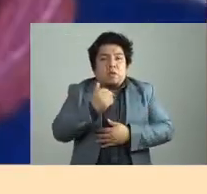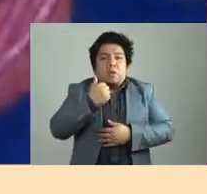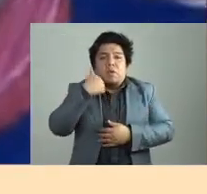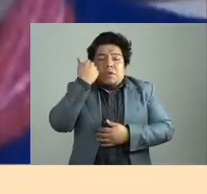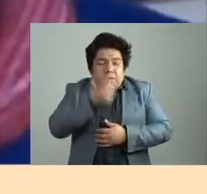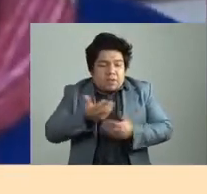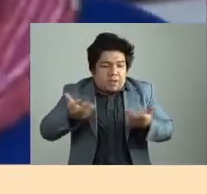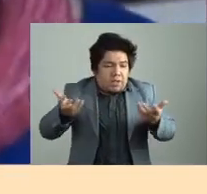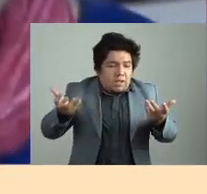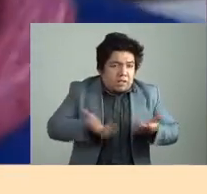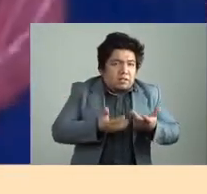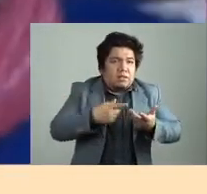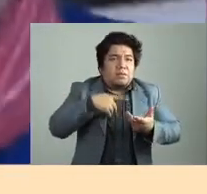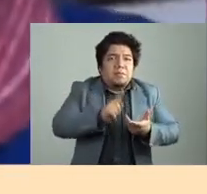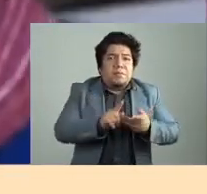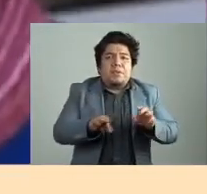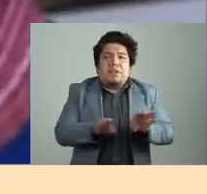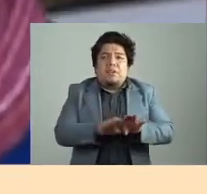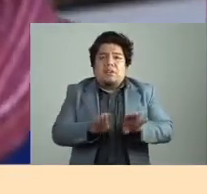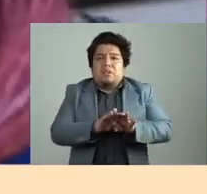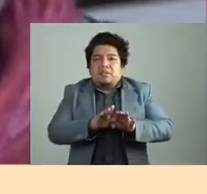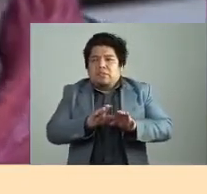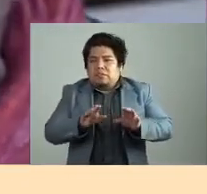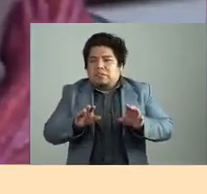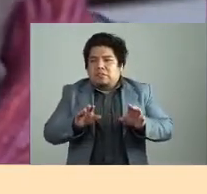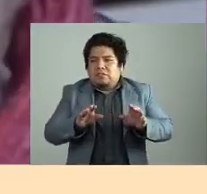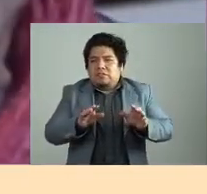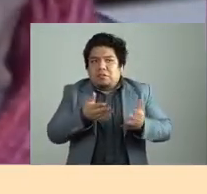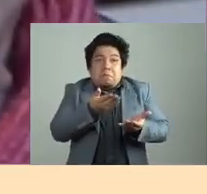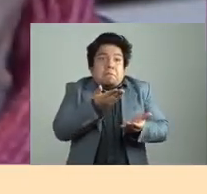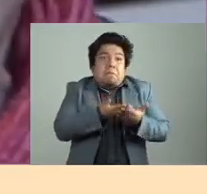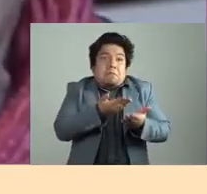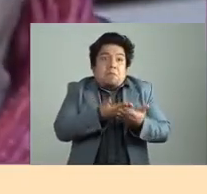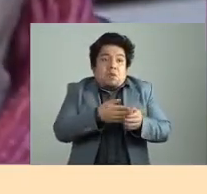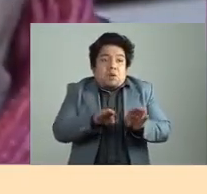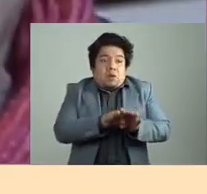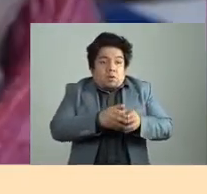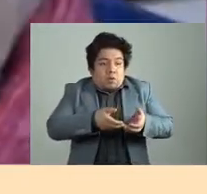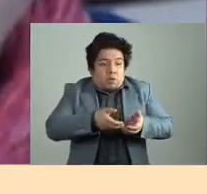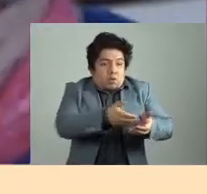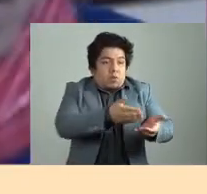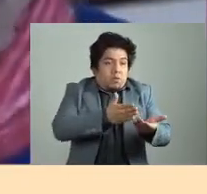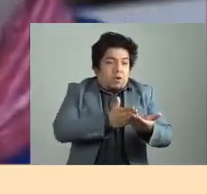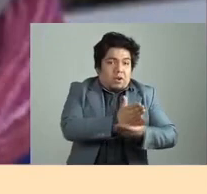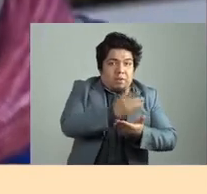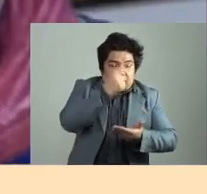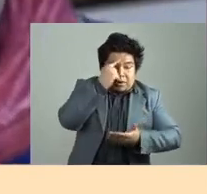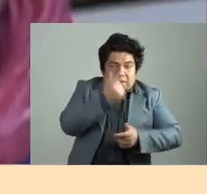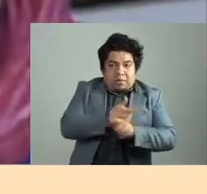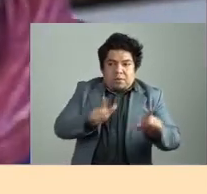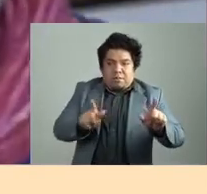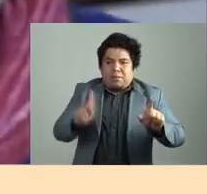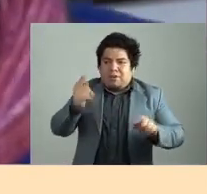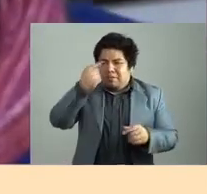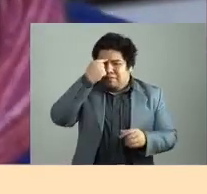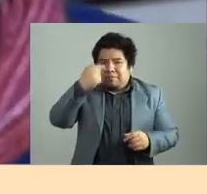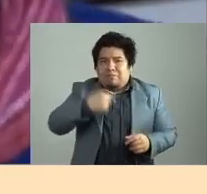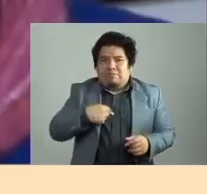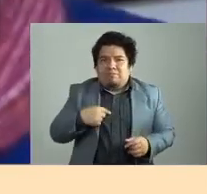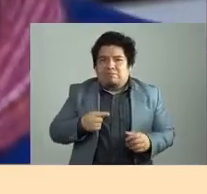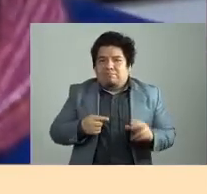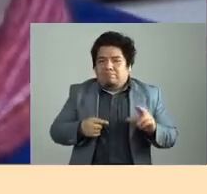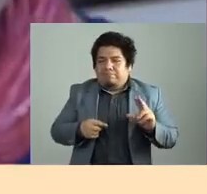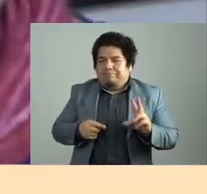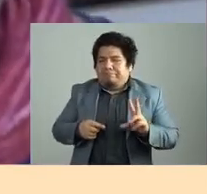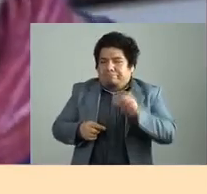se ha presentado como una estrategia de liberación no para mí esto no para mí yo